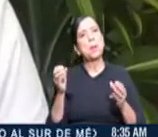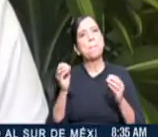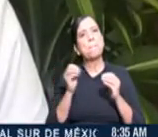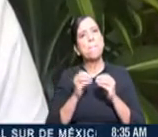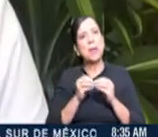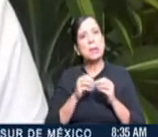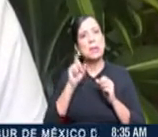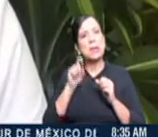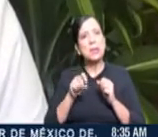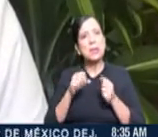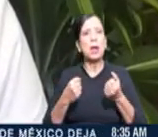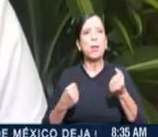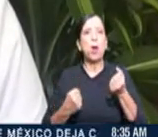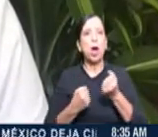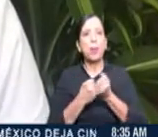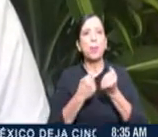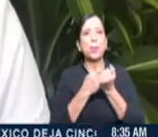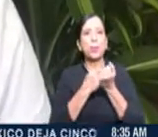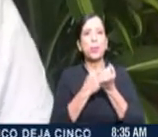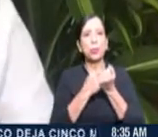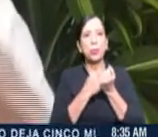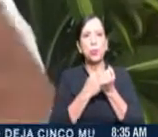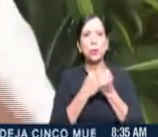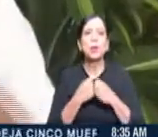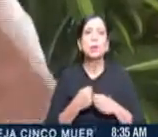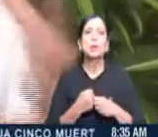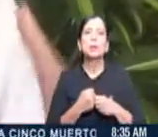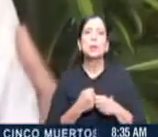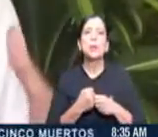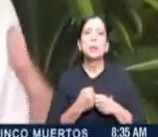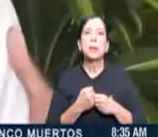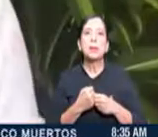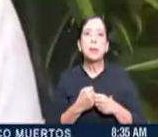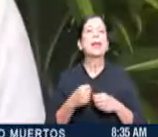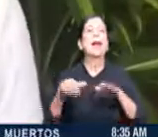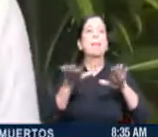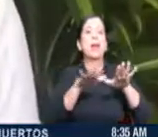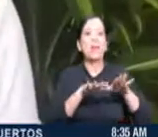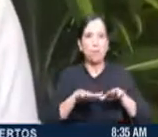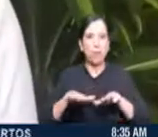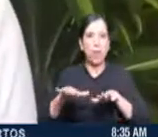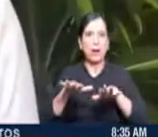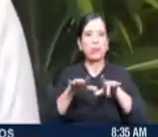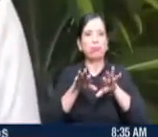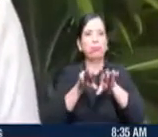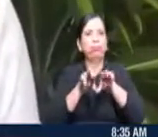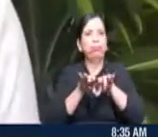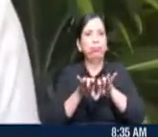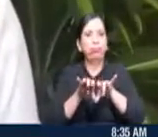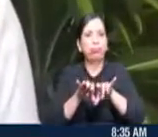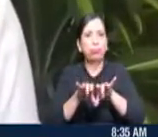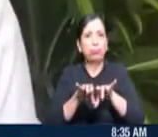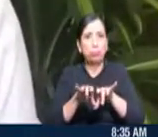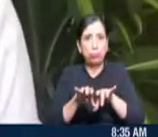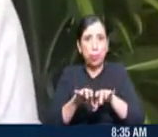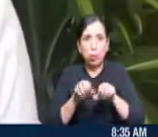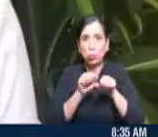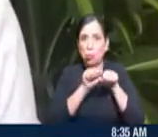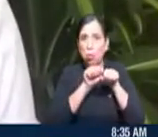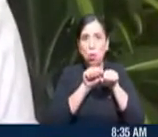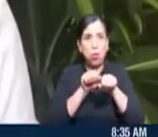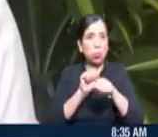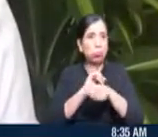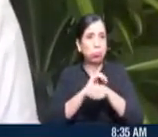poquito de apoyo o en las plataformas. Estoy segura que con esto del COVID todos nos hemos